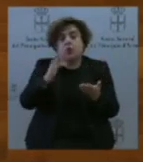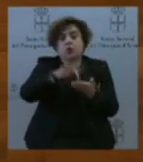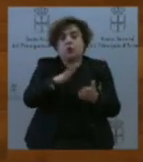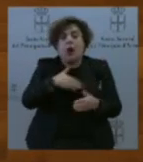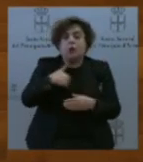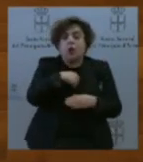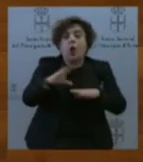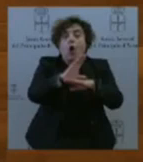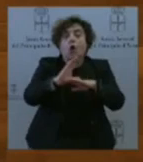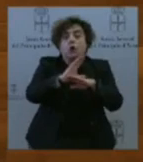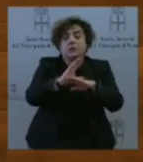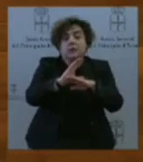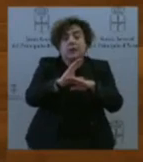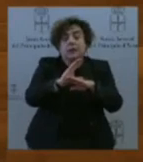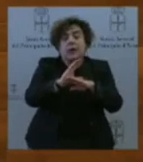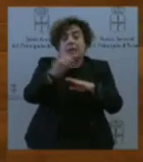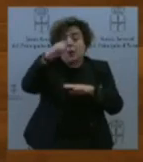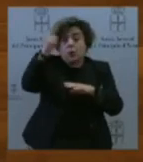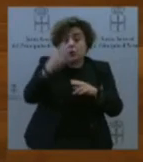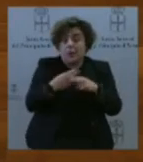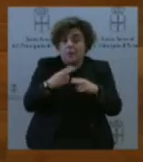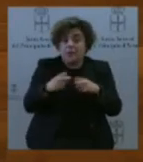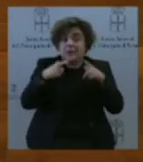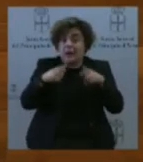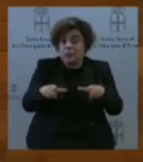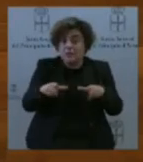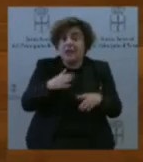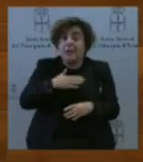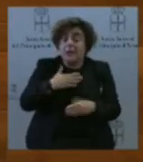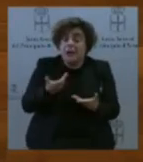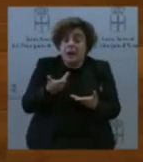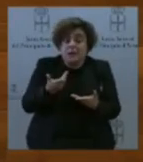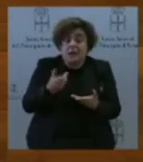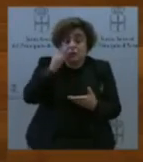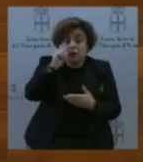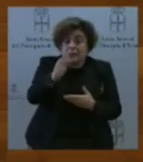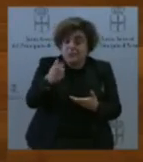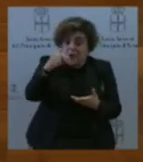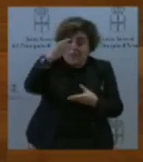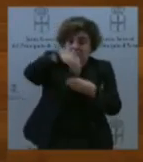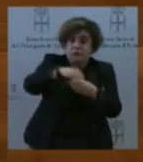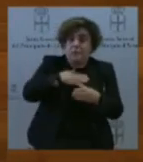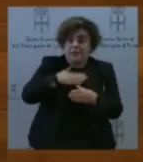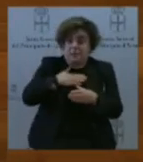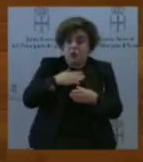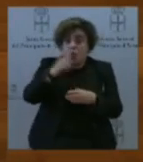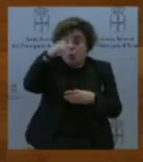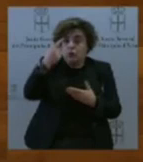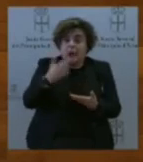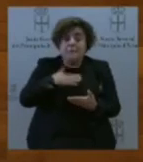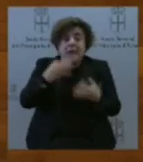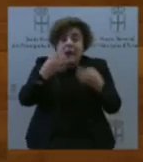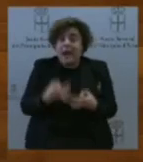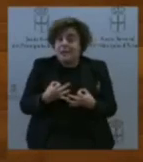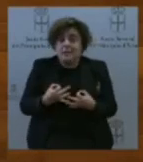y Turismo, que incluye, como no, el patrimonio cultural. Esa ya es la mi garantía. No lo dude usted que voy a estar vigilante a